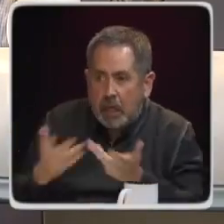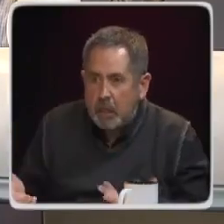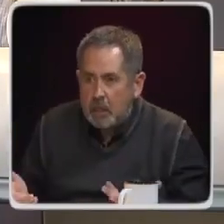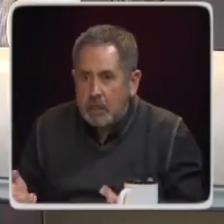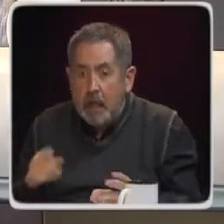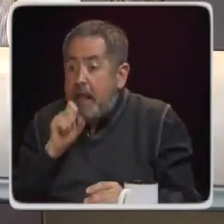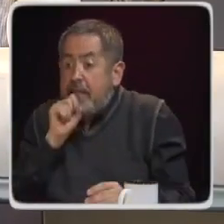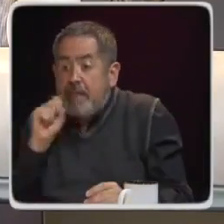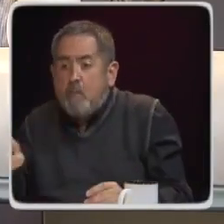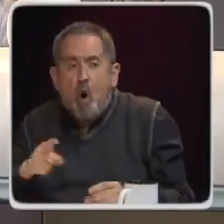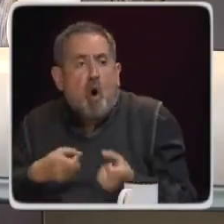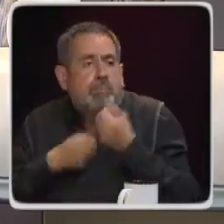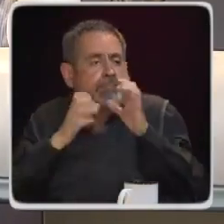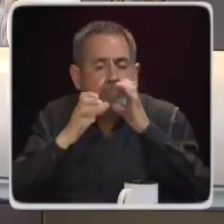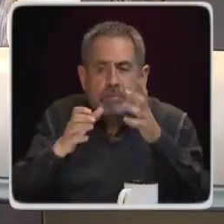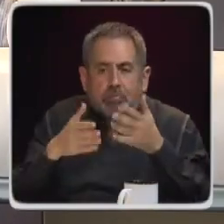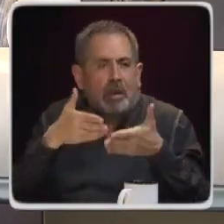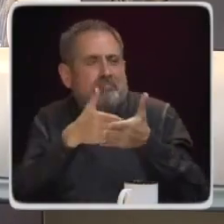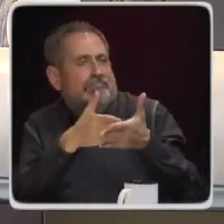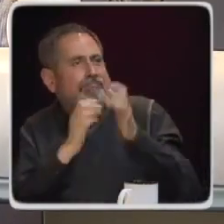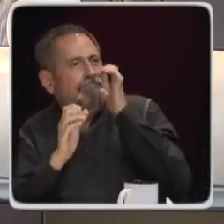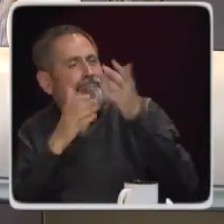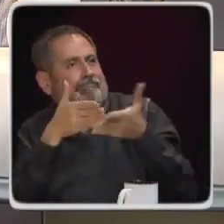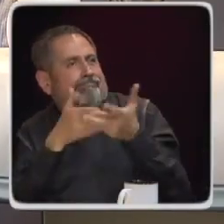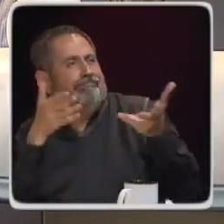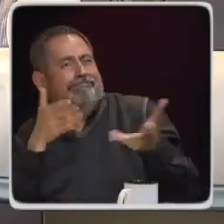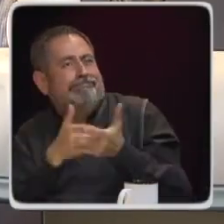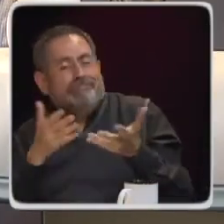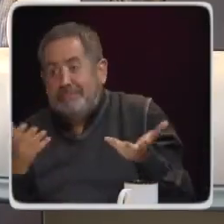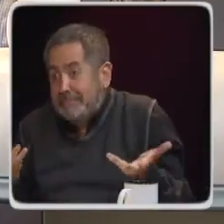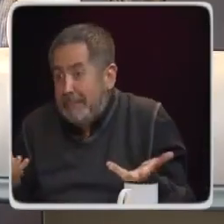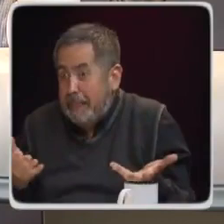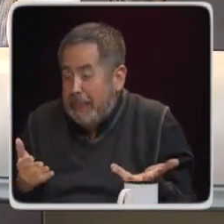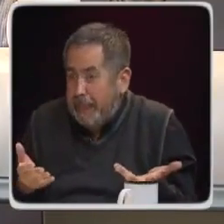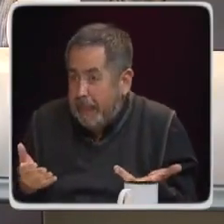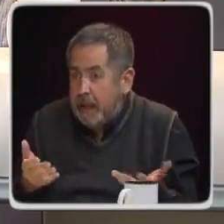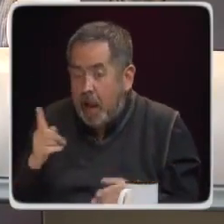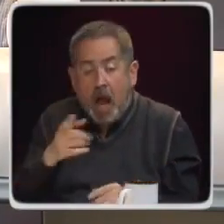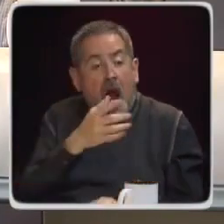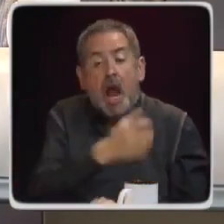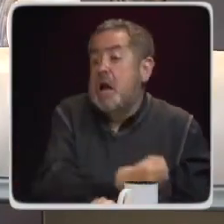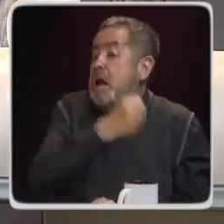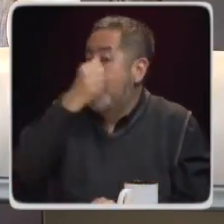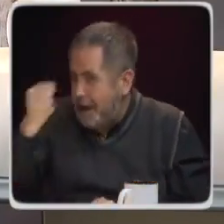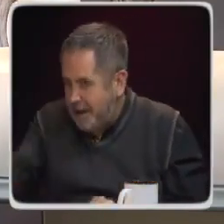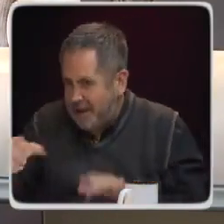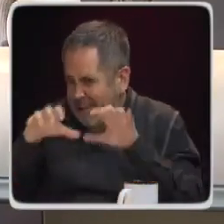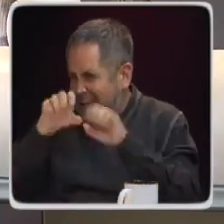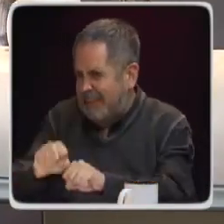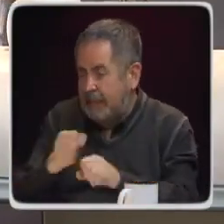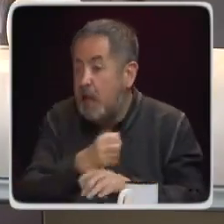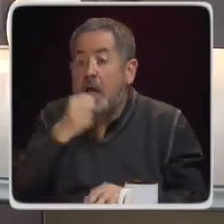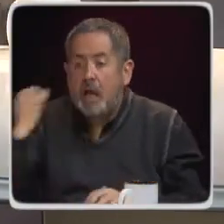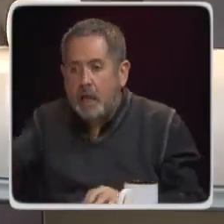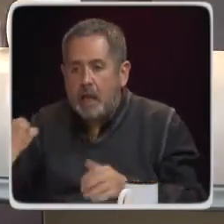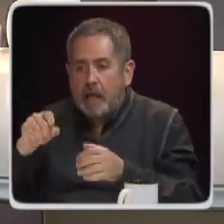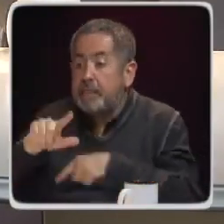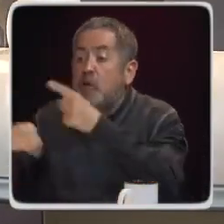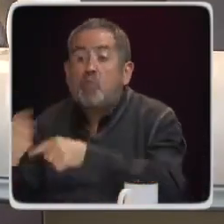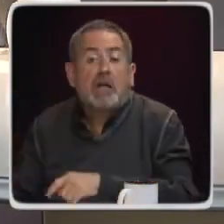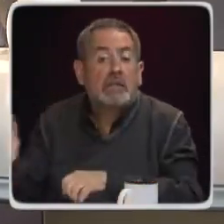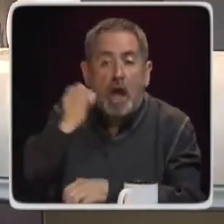a través de un intérprete. Y eso es accesibilidad para darle la oportunidad a las personas con discapacidad también visual, discapacidad intelectual,